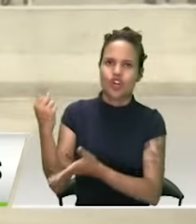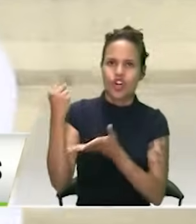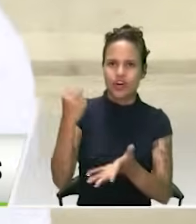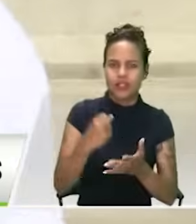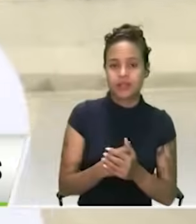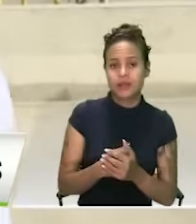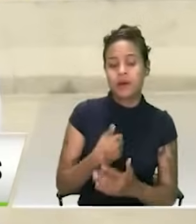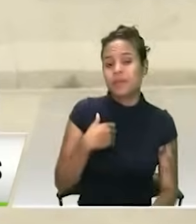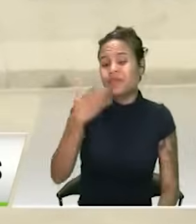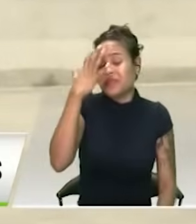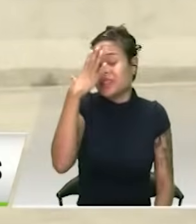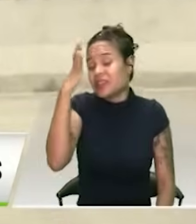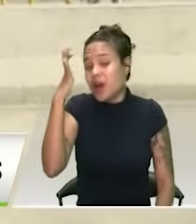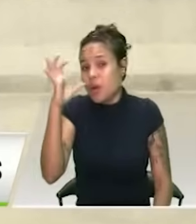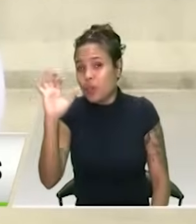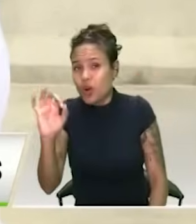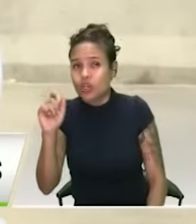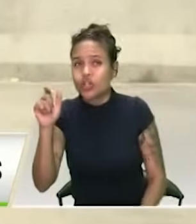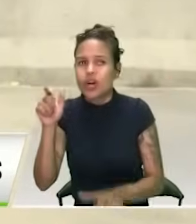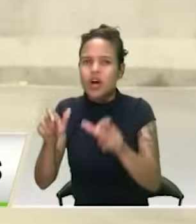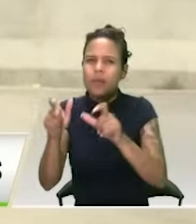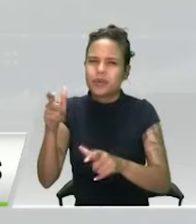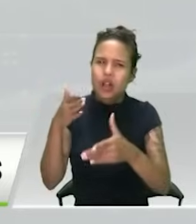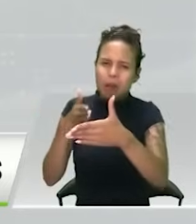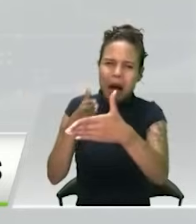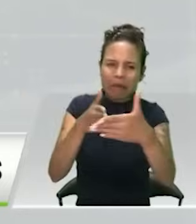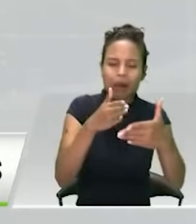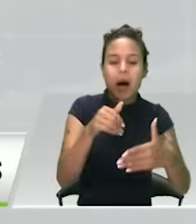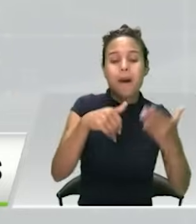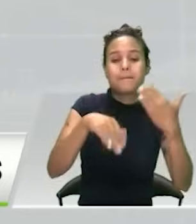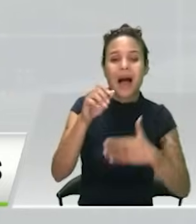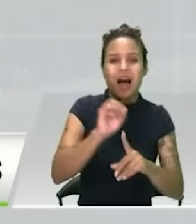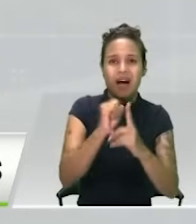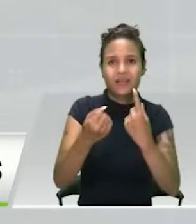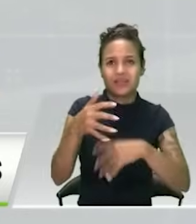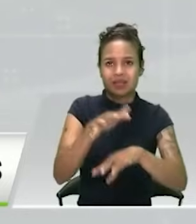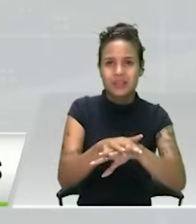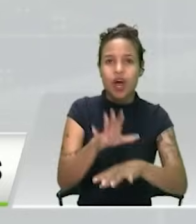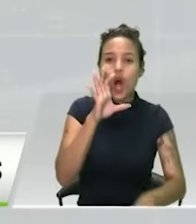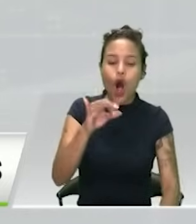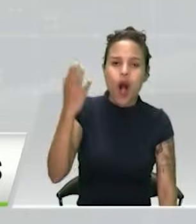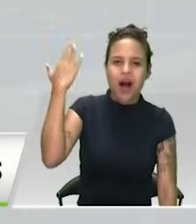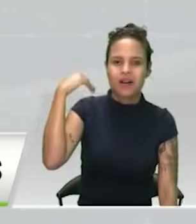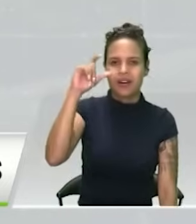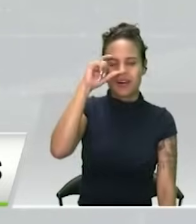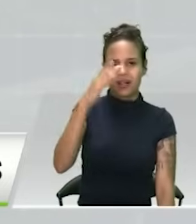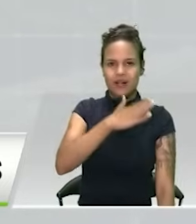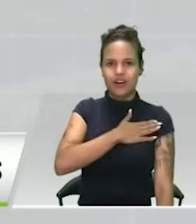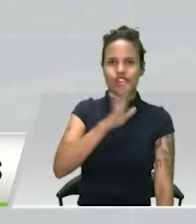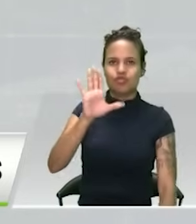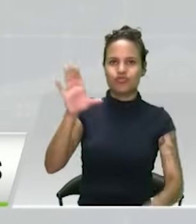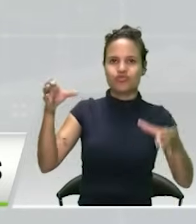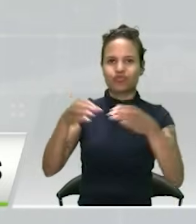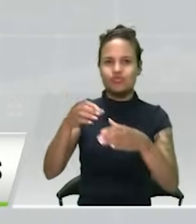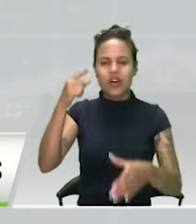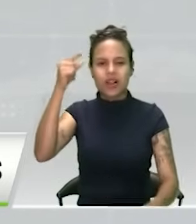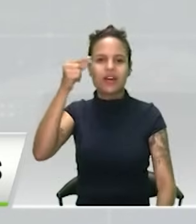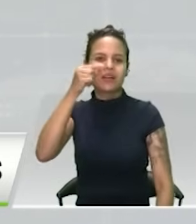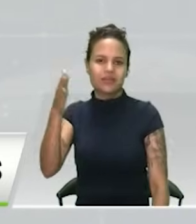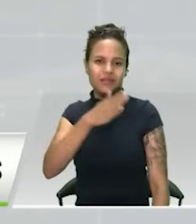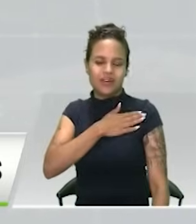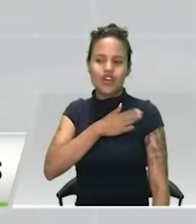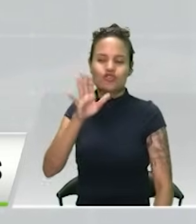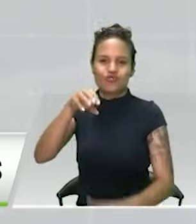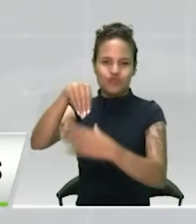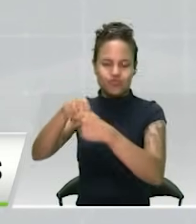foco preferido de sus ataques en redes sociales fue el expresidente y máximo orientador del Centro Democrático, Álvaro Uribe Vélez. Con